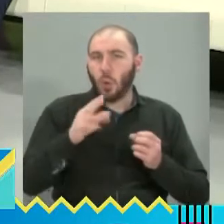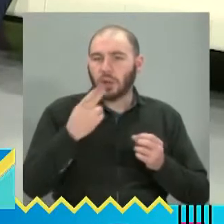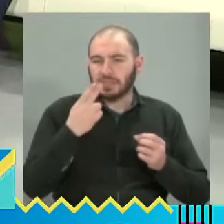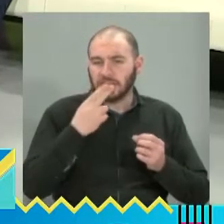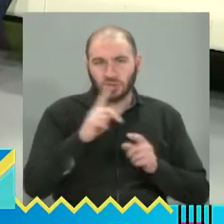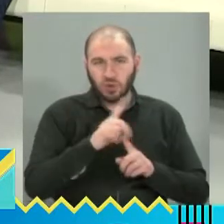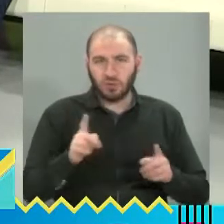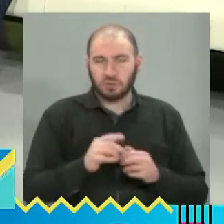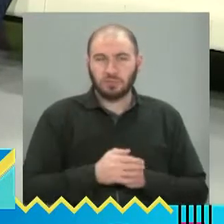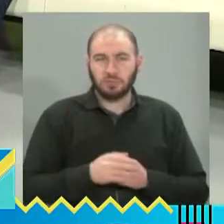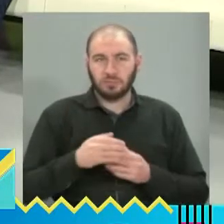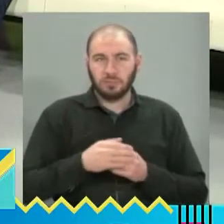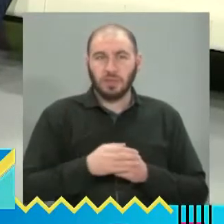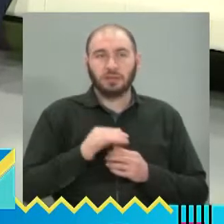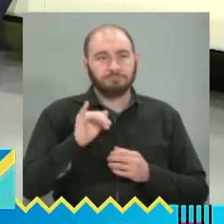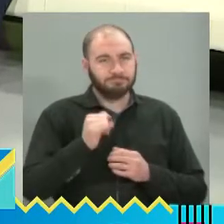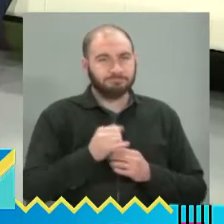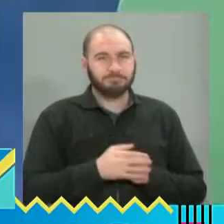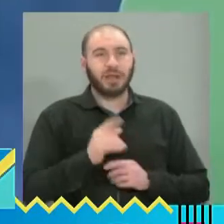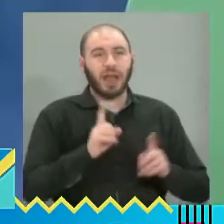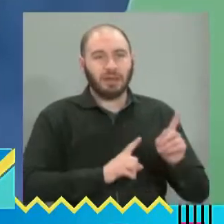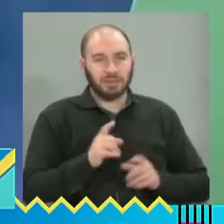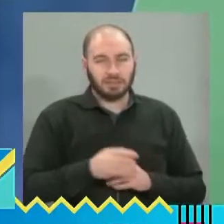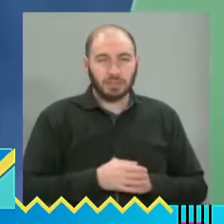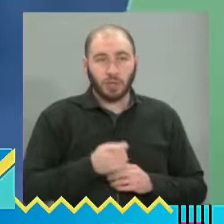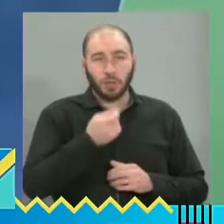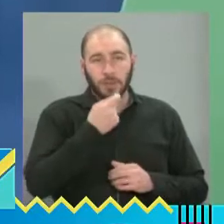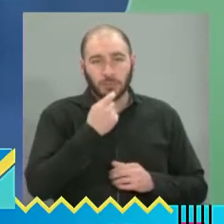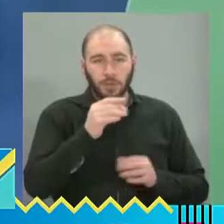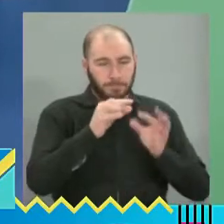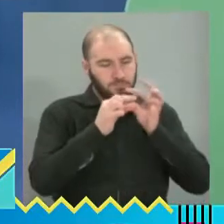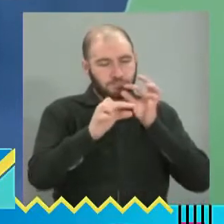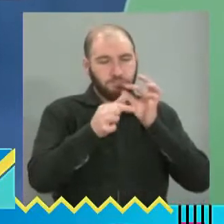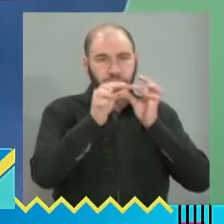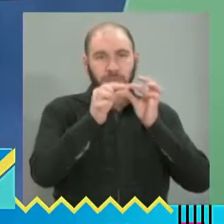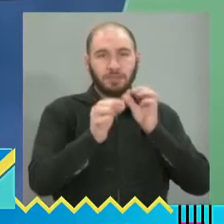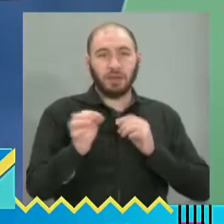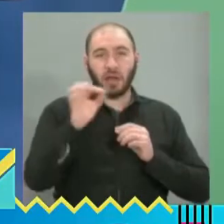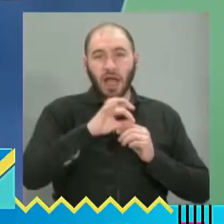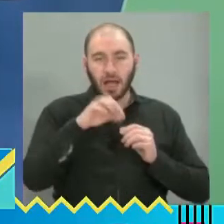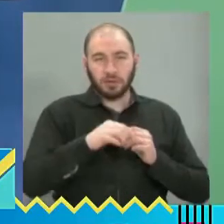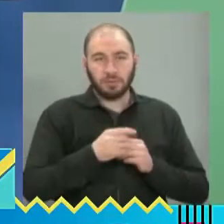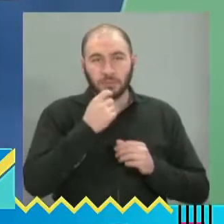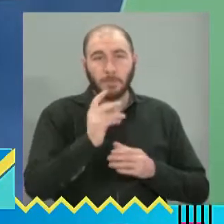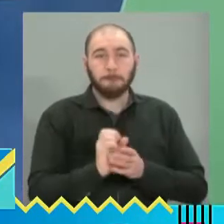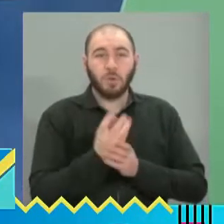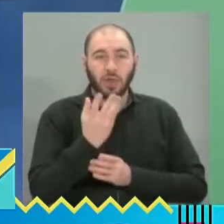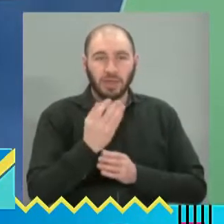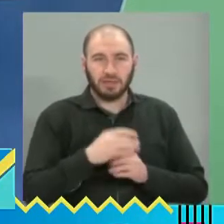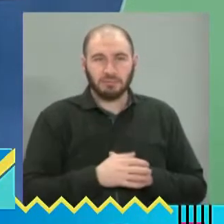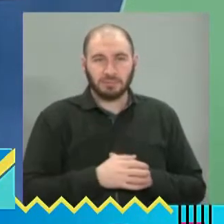el cigarrillo que viene en el atado, ¿no es cierto? Exacto, por ahí puede ser a través de pipa, ahora que se ha ido poniendo de moda el